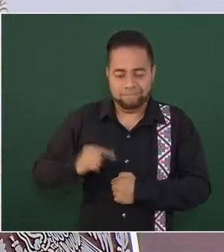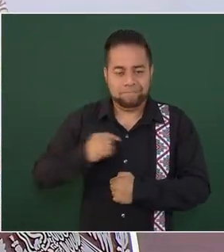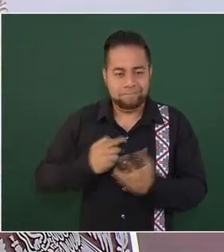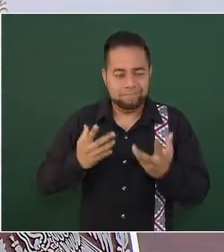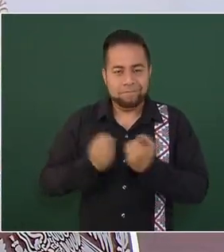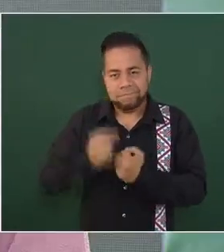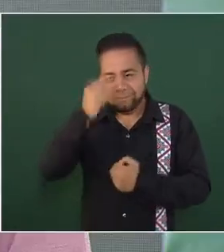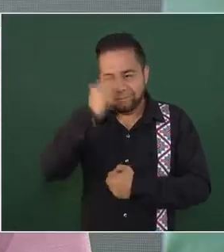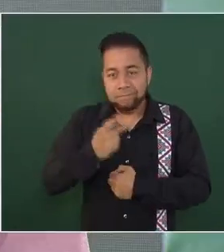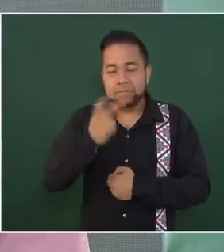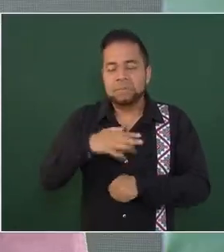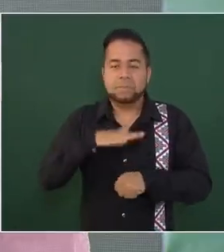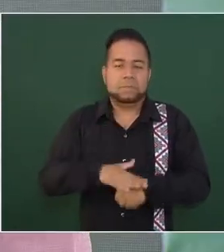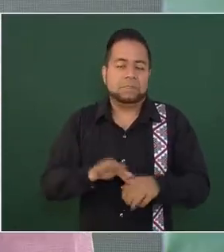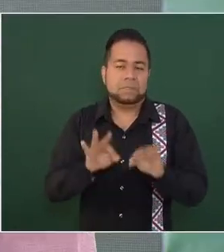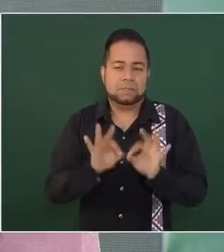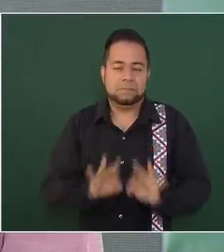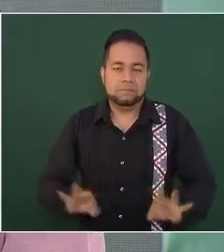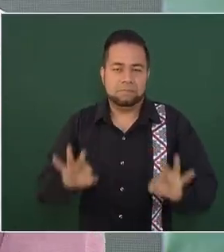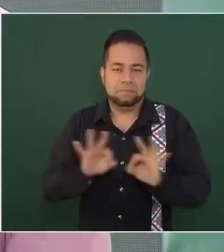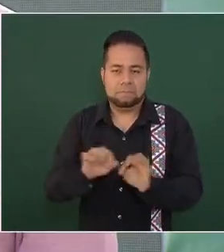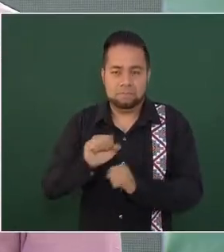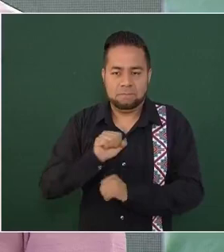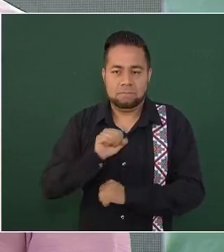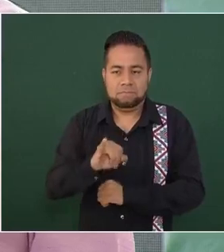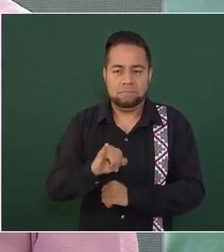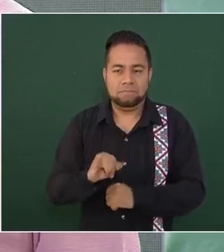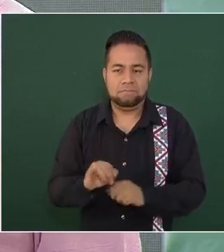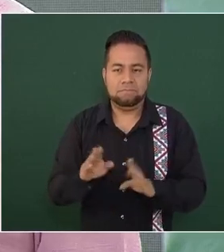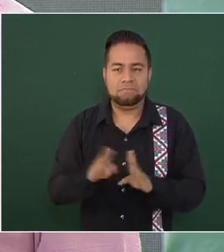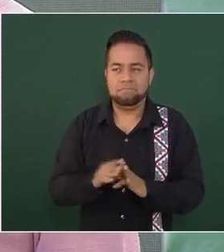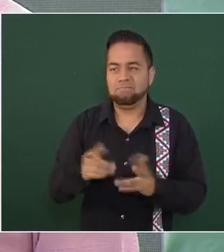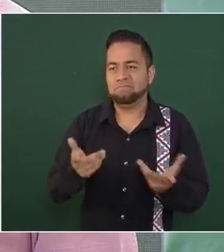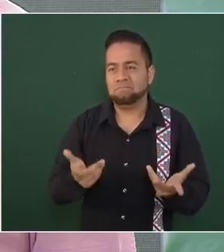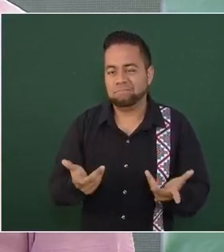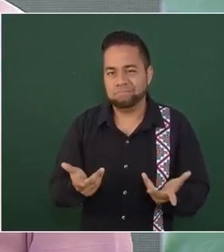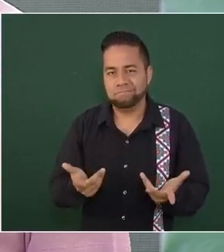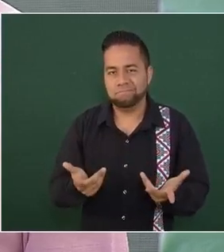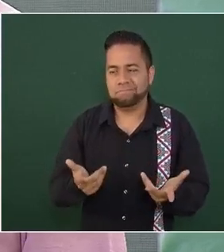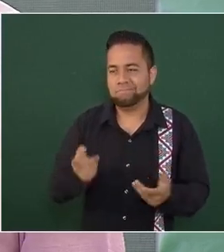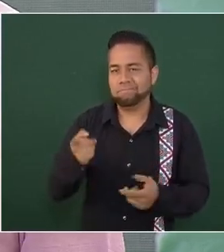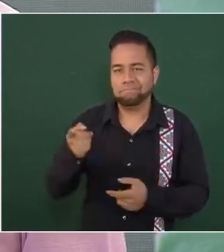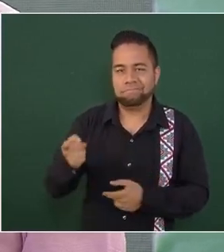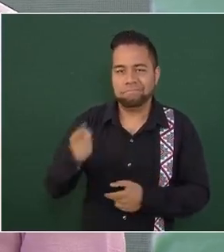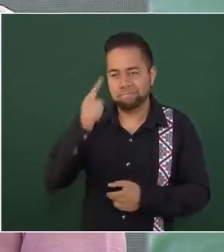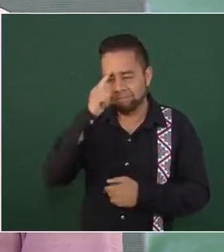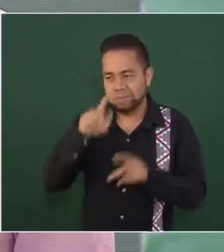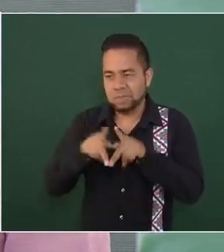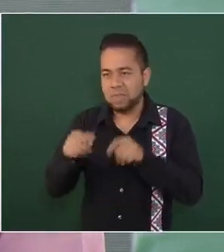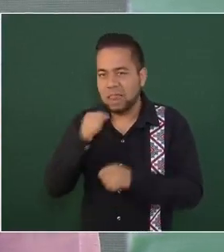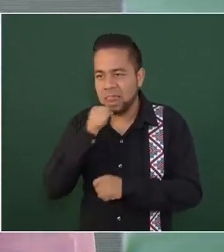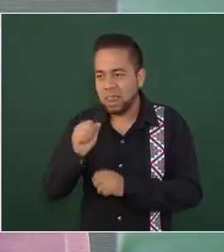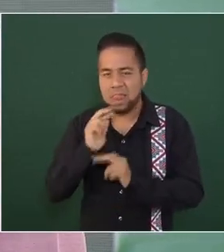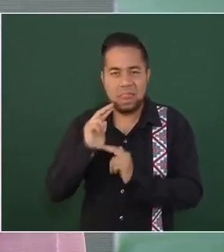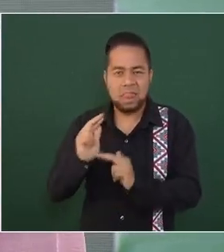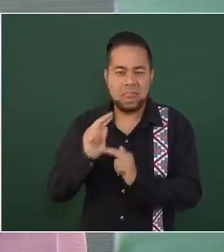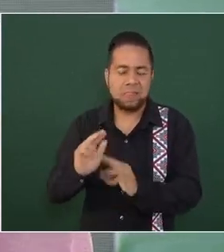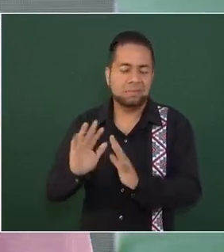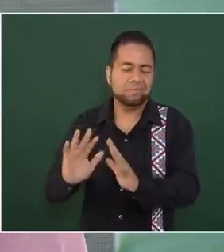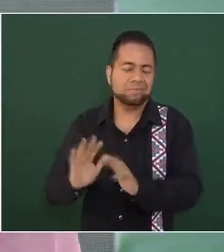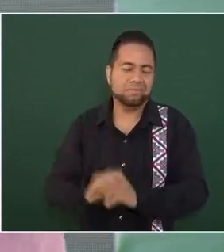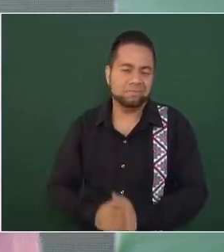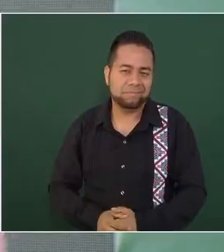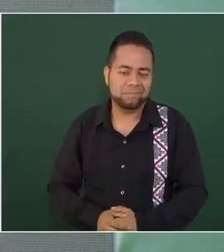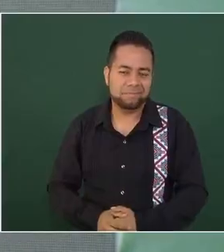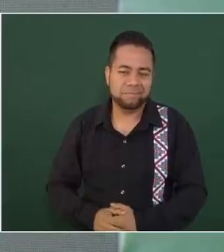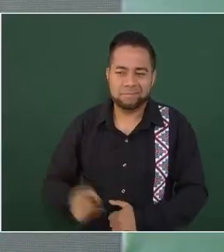es mucho más importante que estar respondiendo a los periodistas que además no